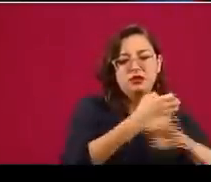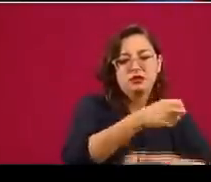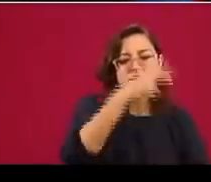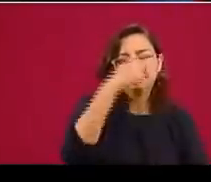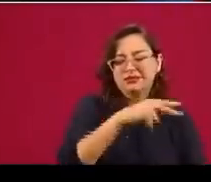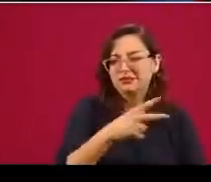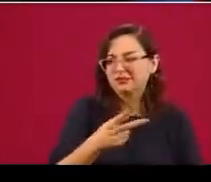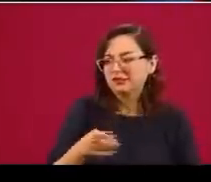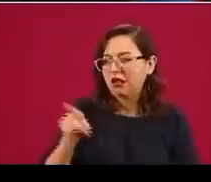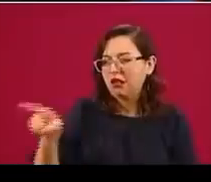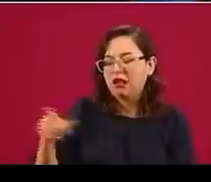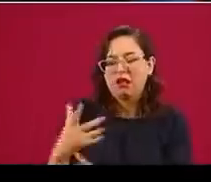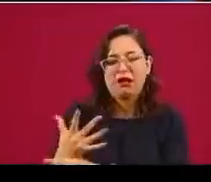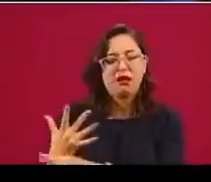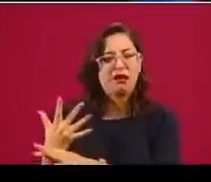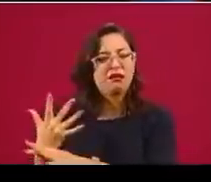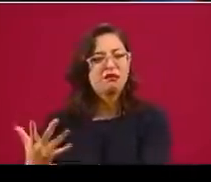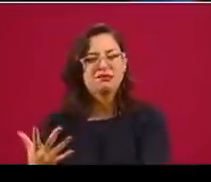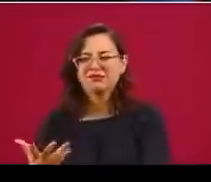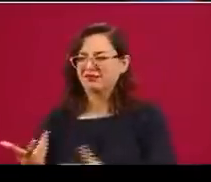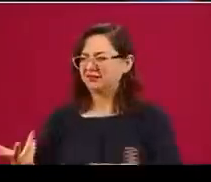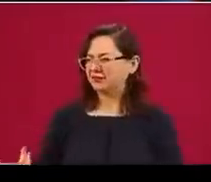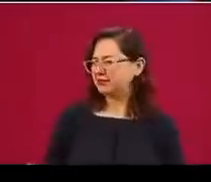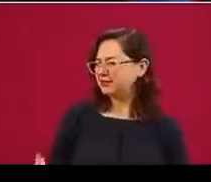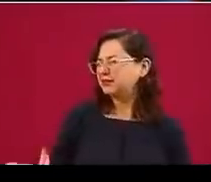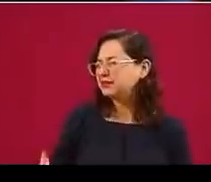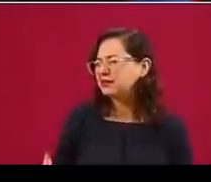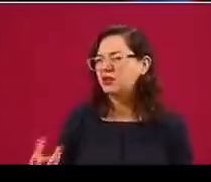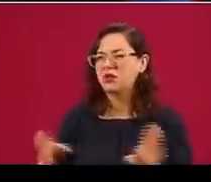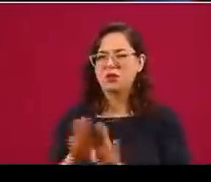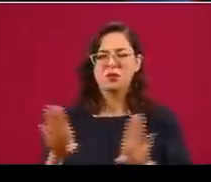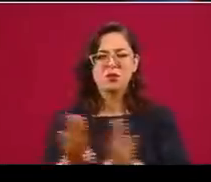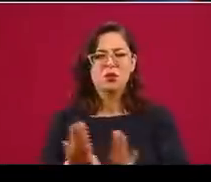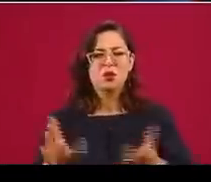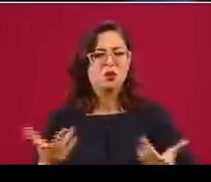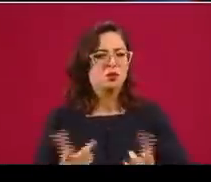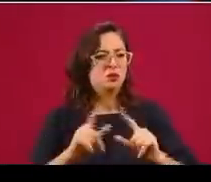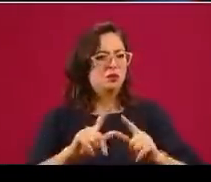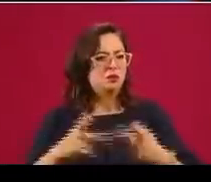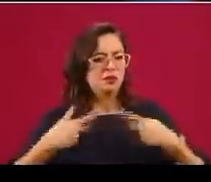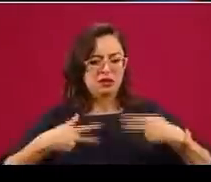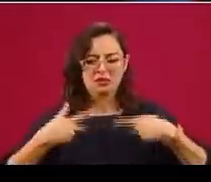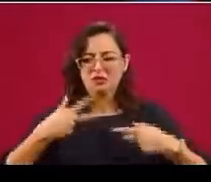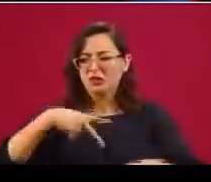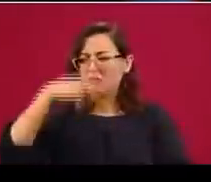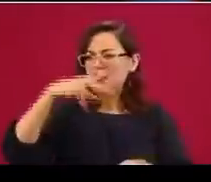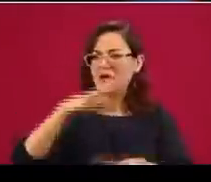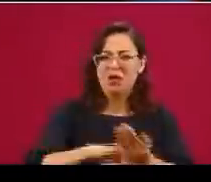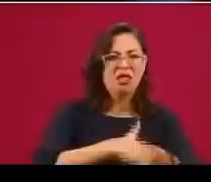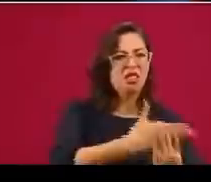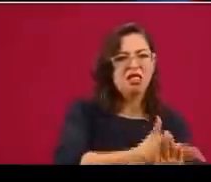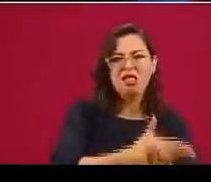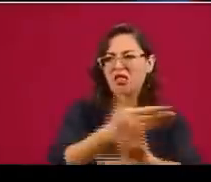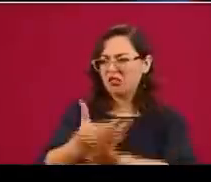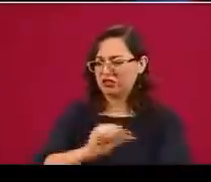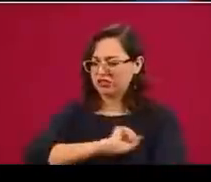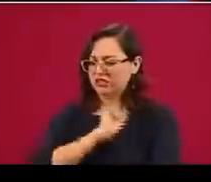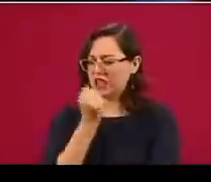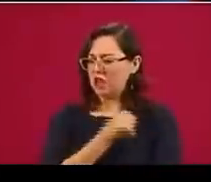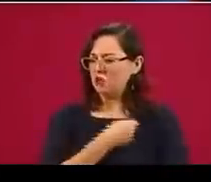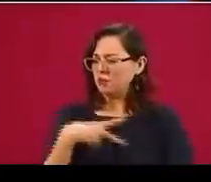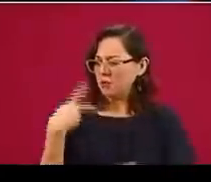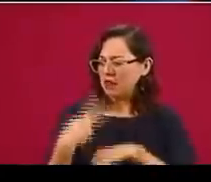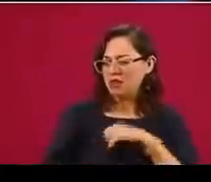de emergencias, pues no debería de haber una distinción. Aquí se ha planteado mucho el